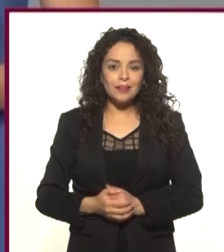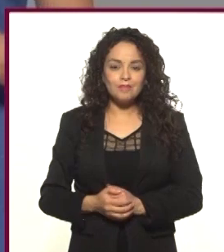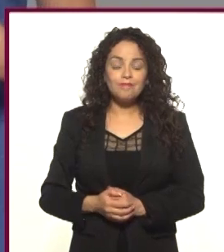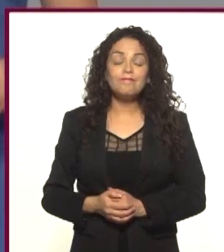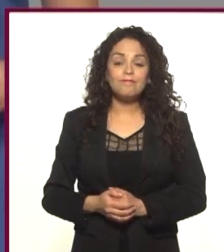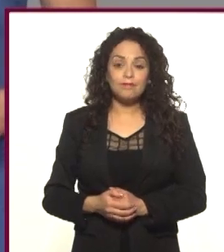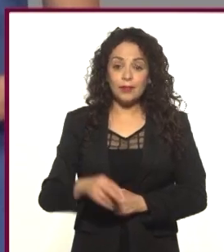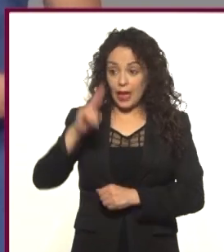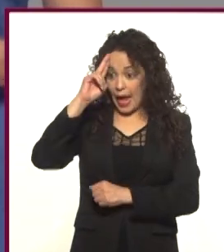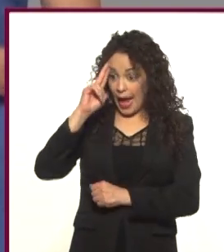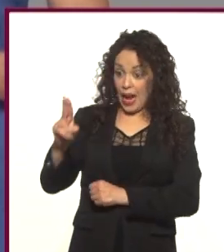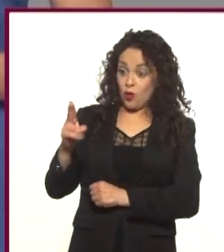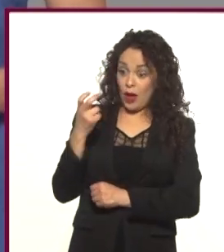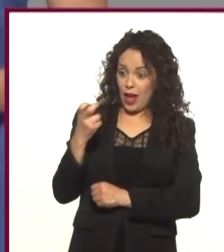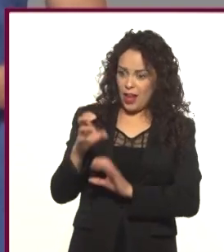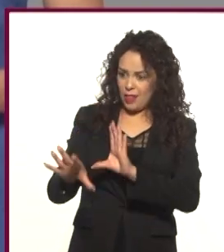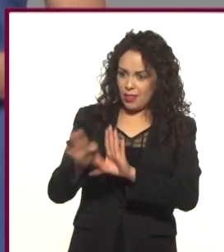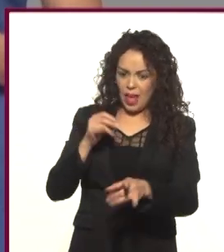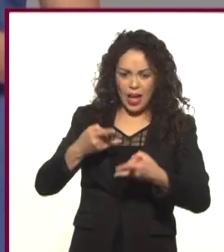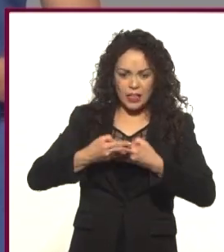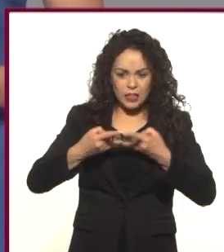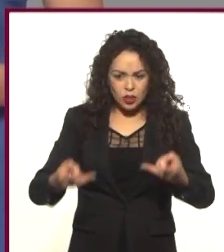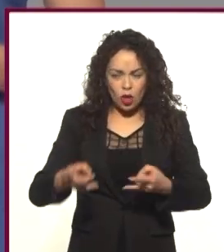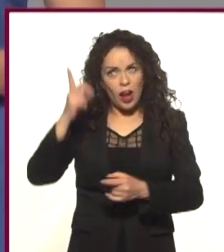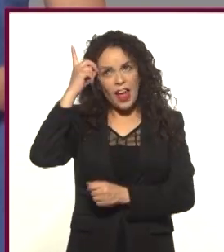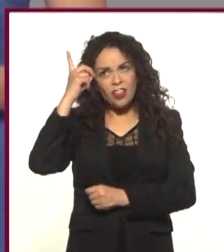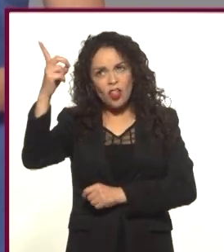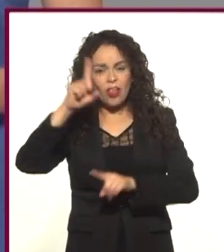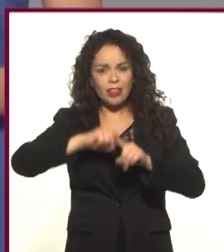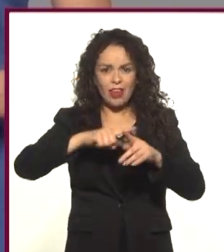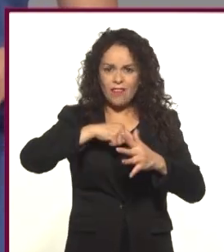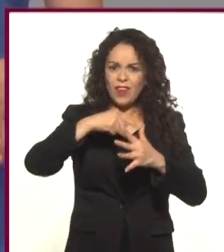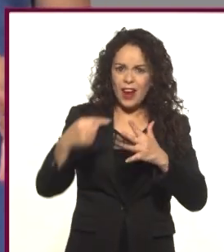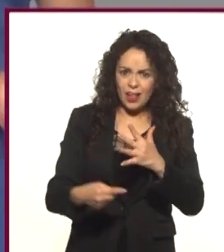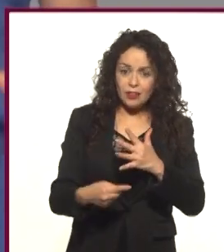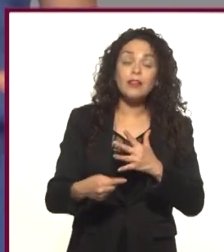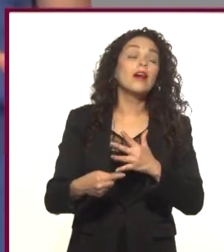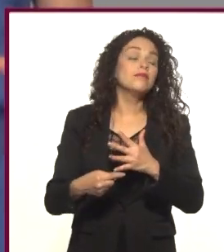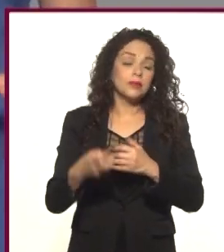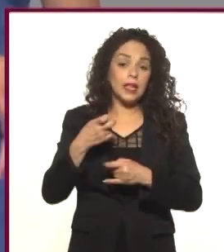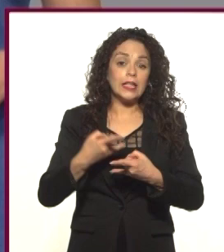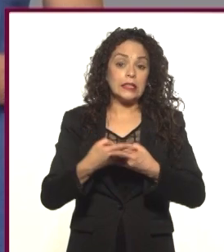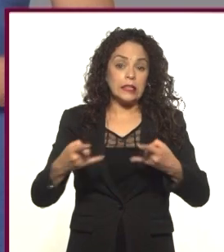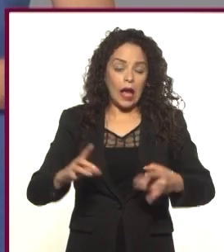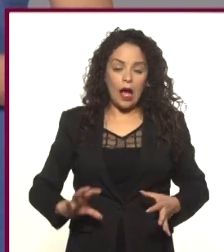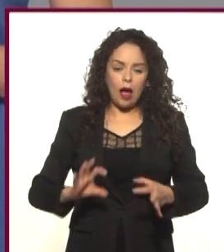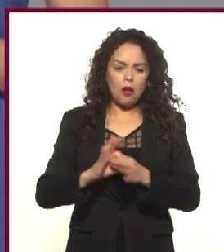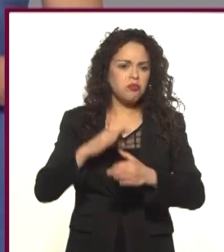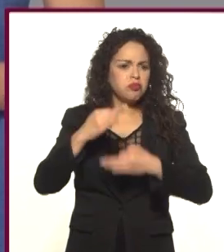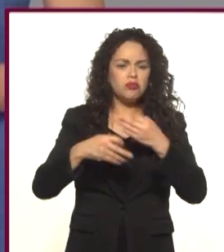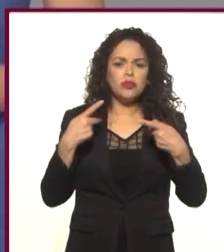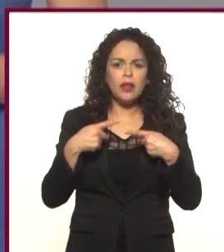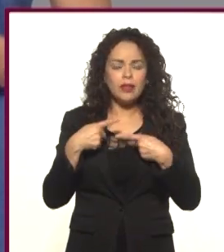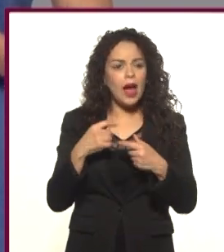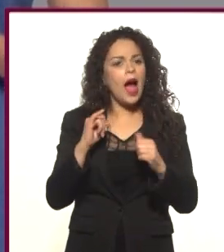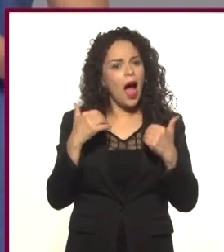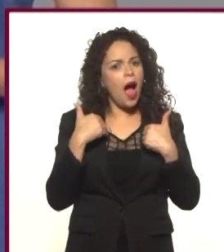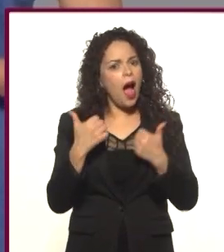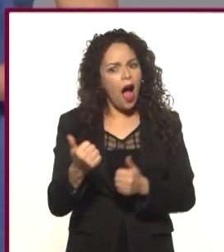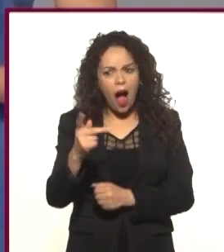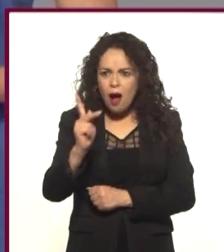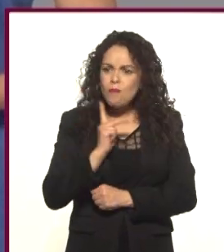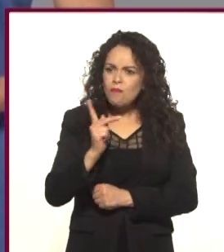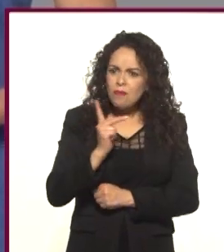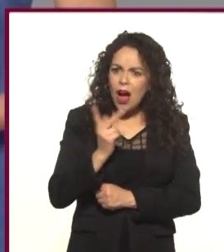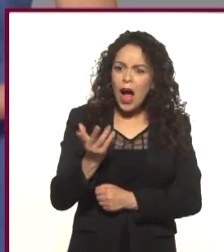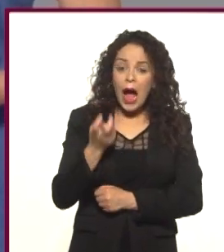héroe, a pesar de haber sido sacado de las historias de héroes y dioses, es una historia con la que todos nos podemos identificar. Y eso